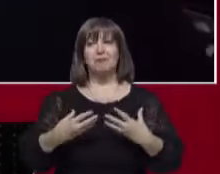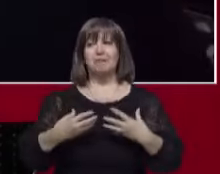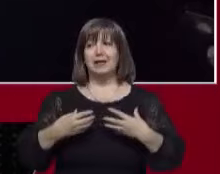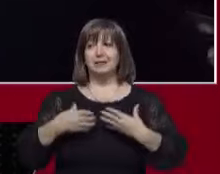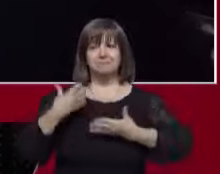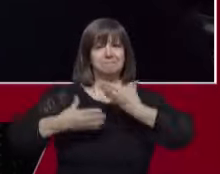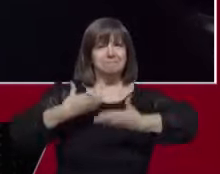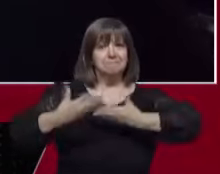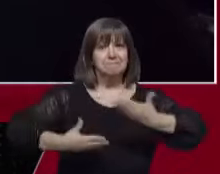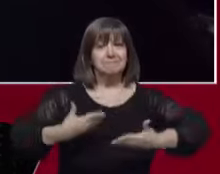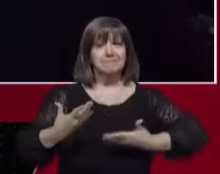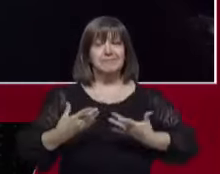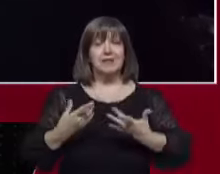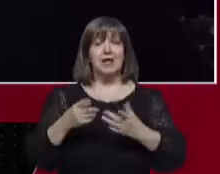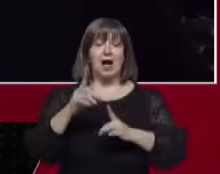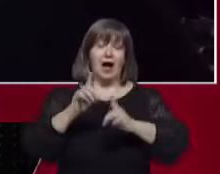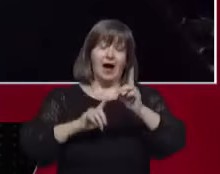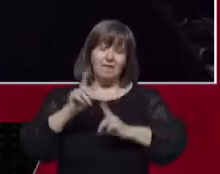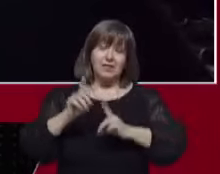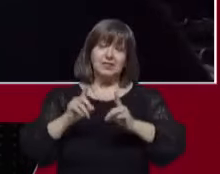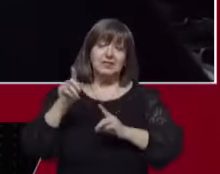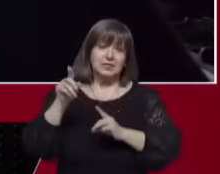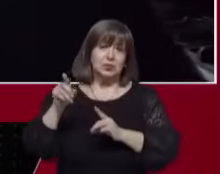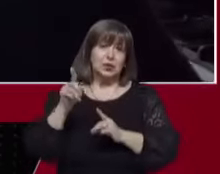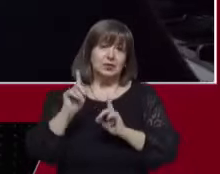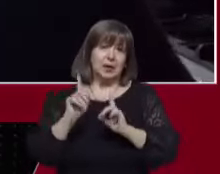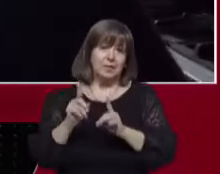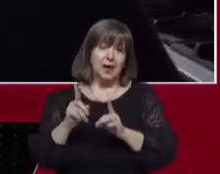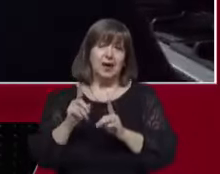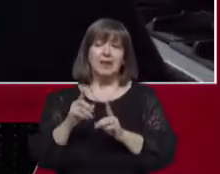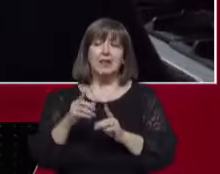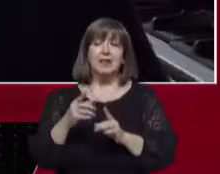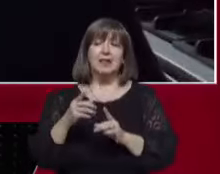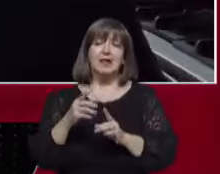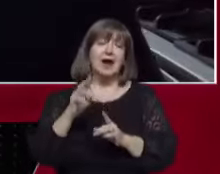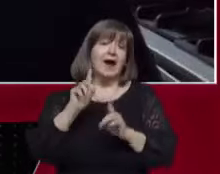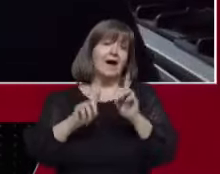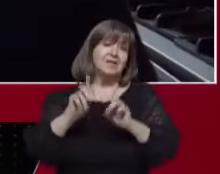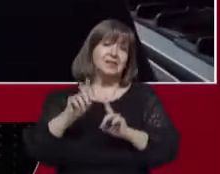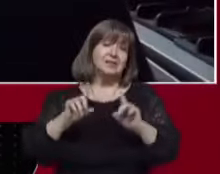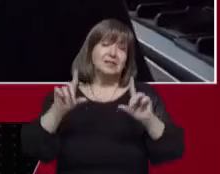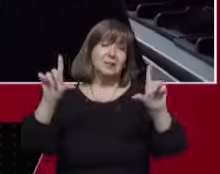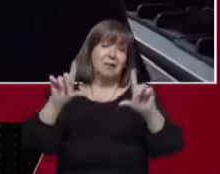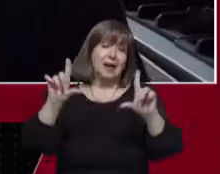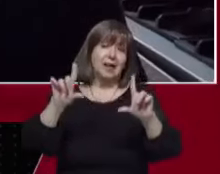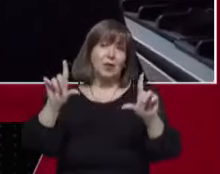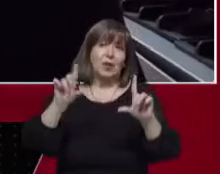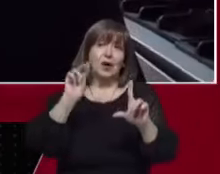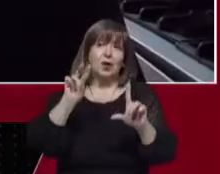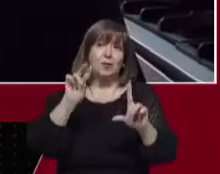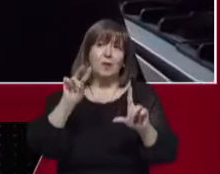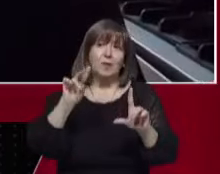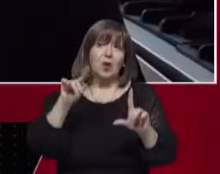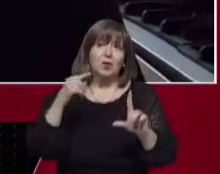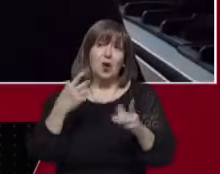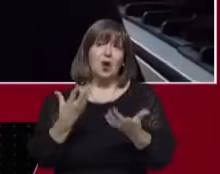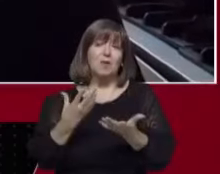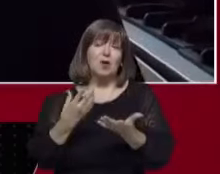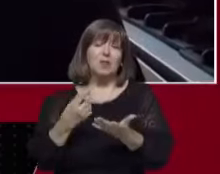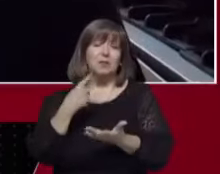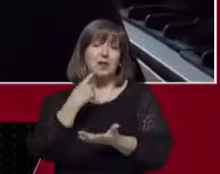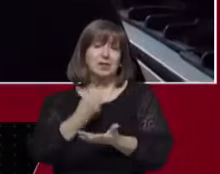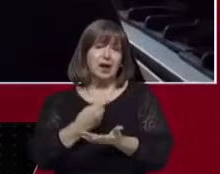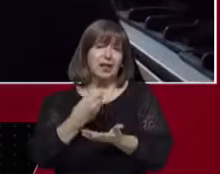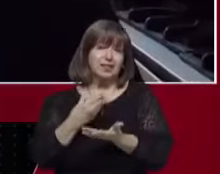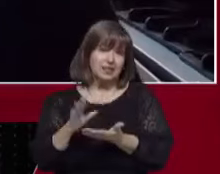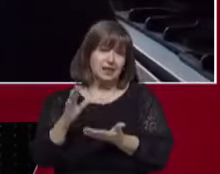son tristes, absolutamente marginales. Contame lo que quieras de cómo tocaste fondo y dijiste, no, yo necesito